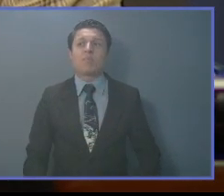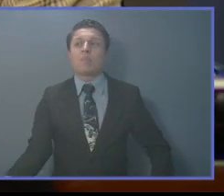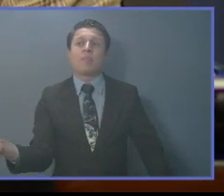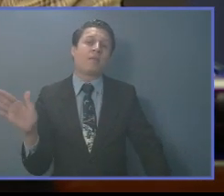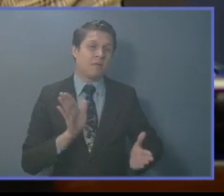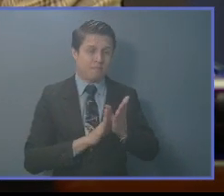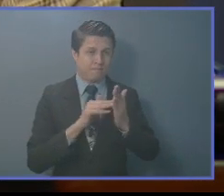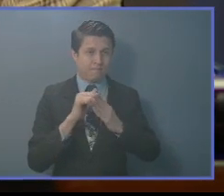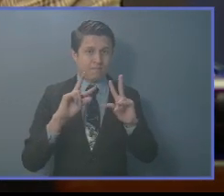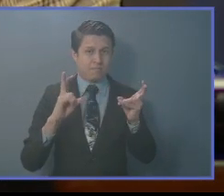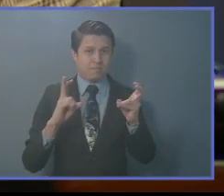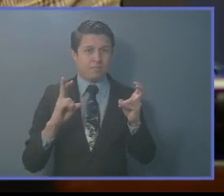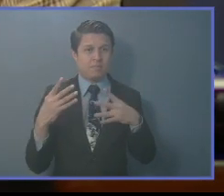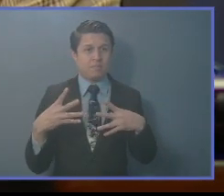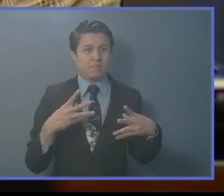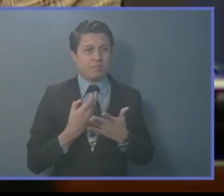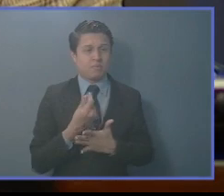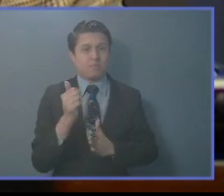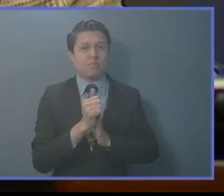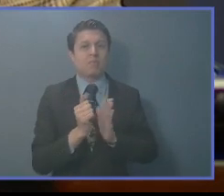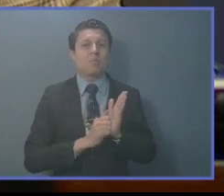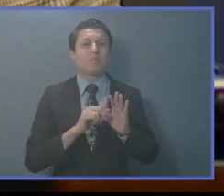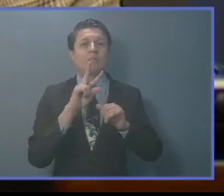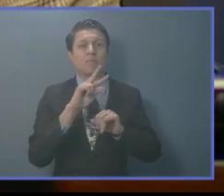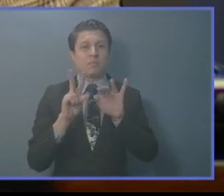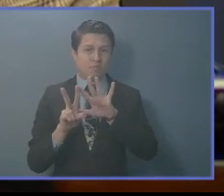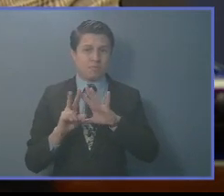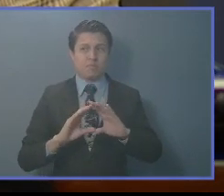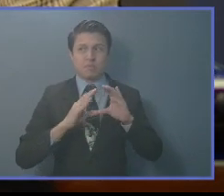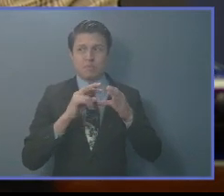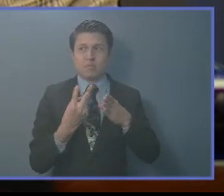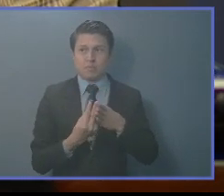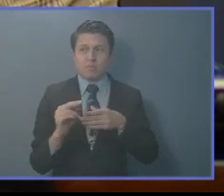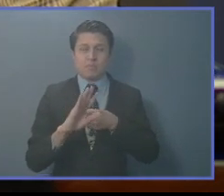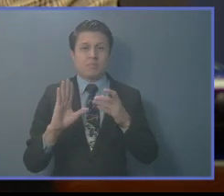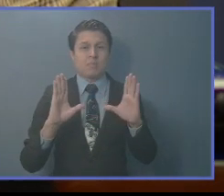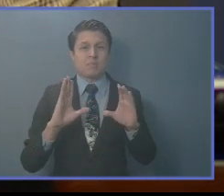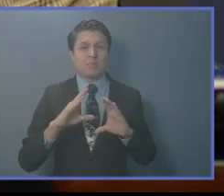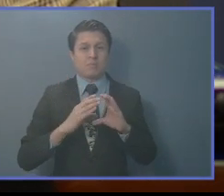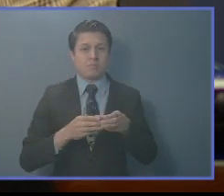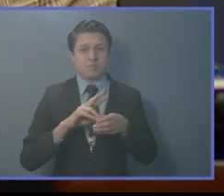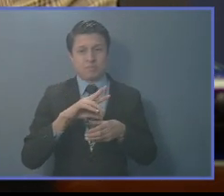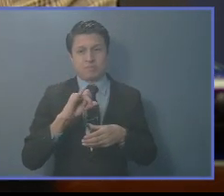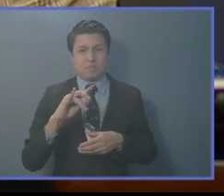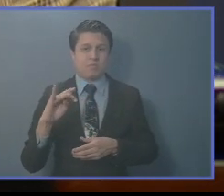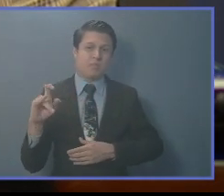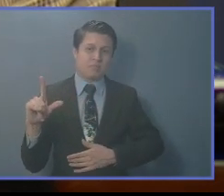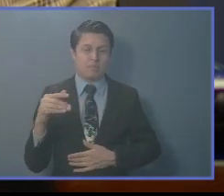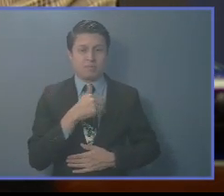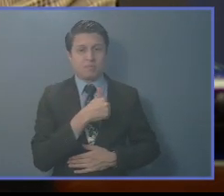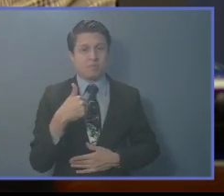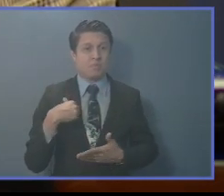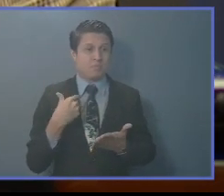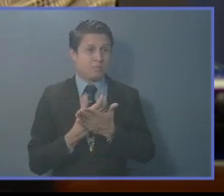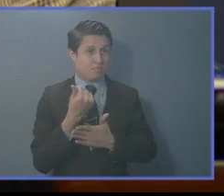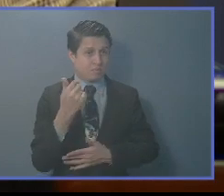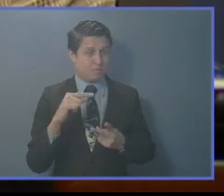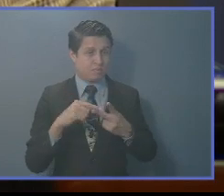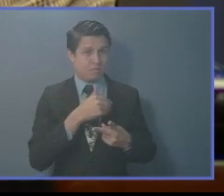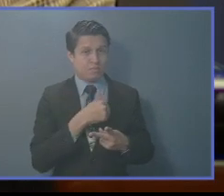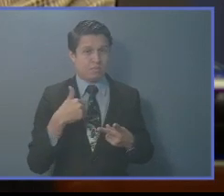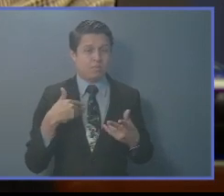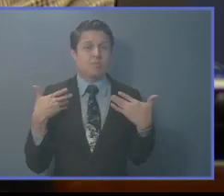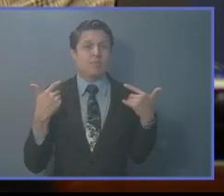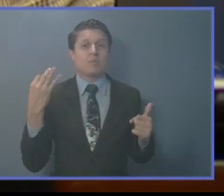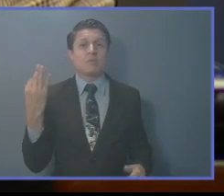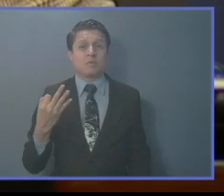el COVID-19, artículo 27. La Comisión Nacional de Protección Civil, Prevención y Mitigación de Desastres del Ministerio de Economía y del Ministerio de Salud deberán